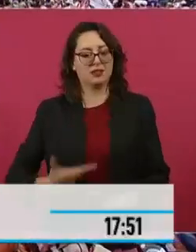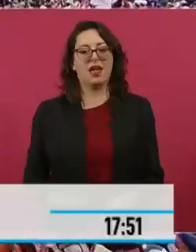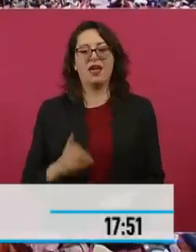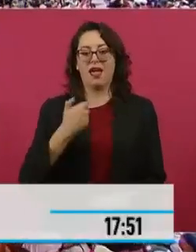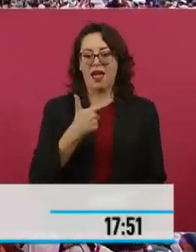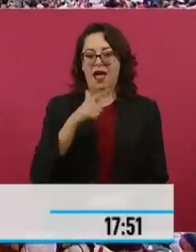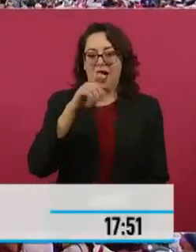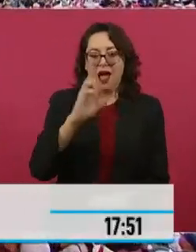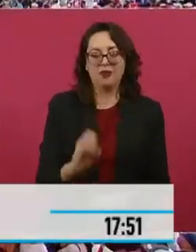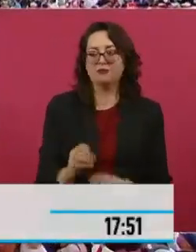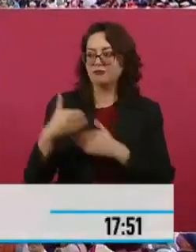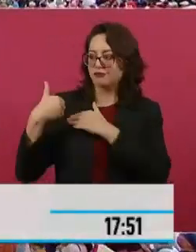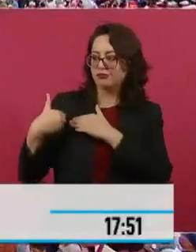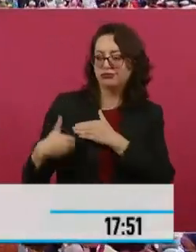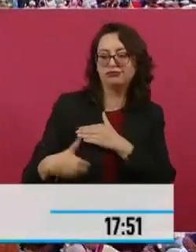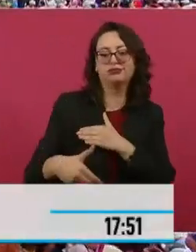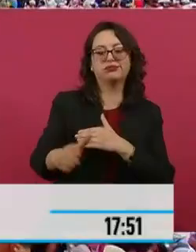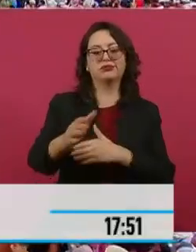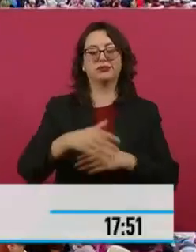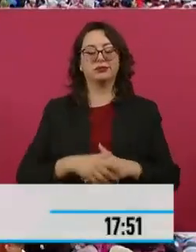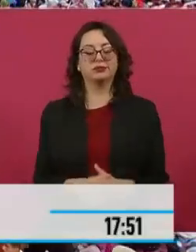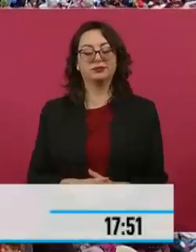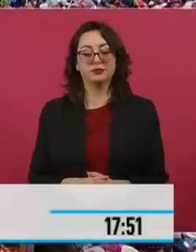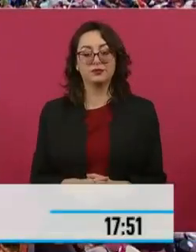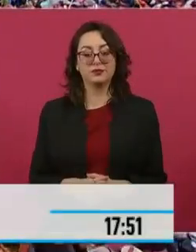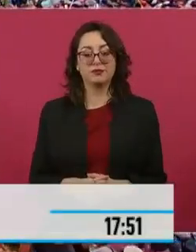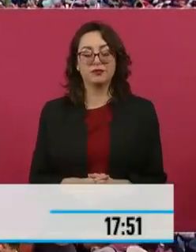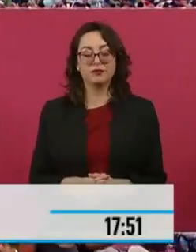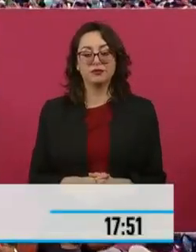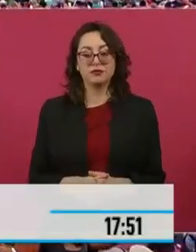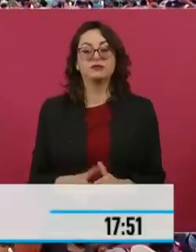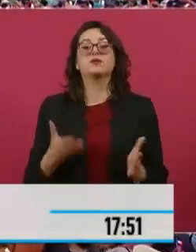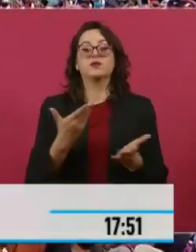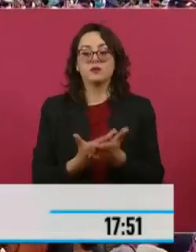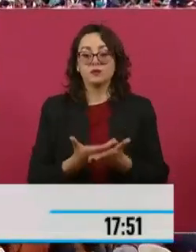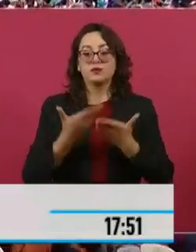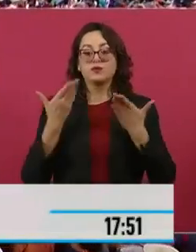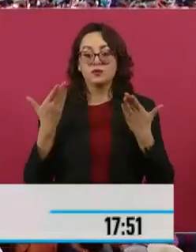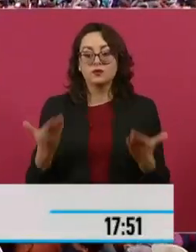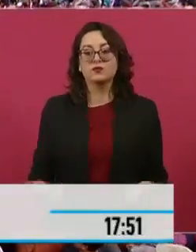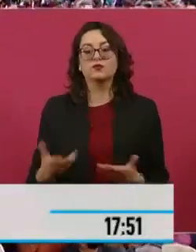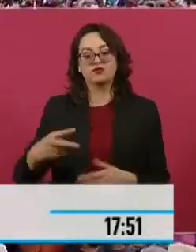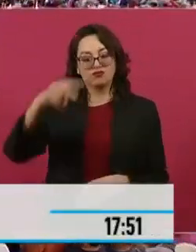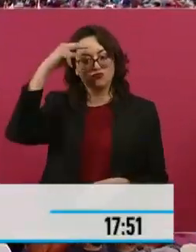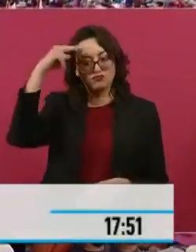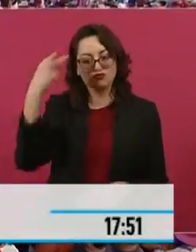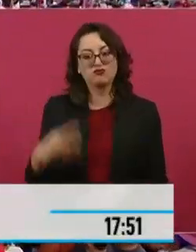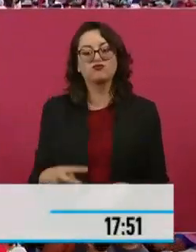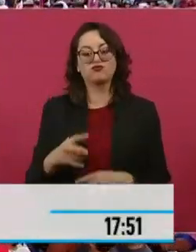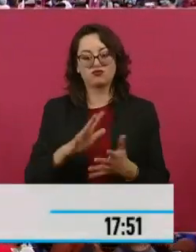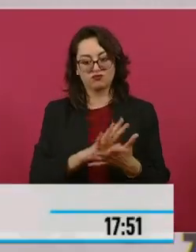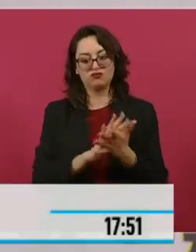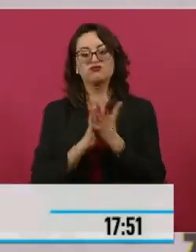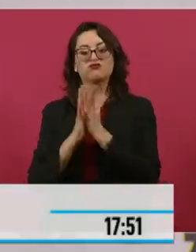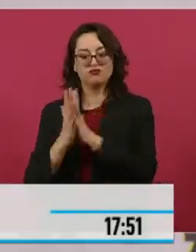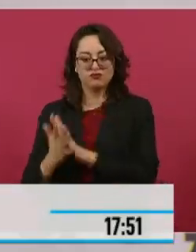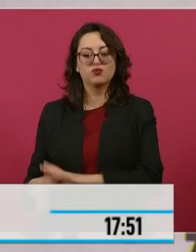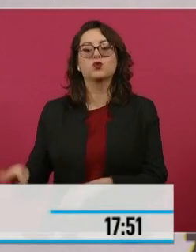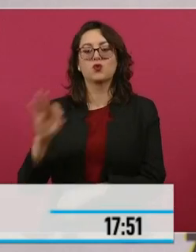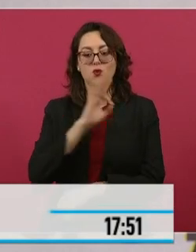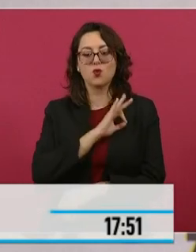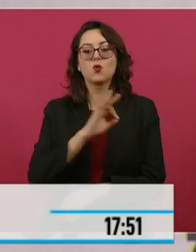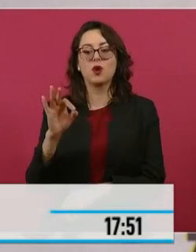México encontró su camino en la regeneración porque ustedes, la gente,